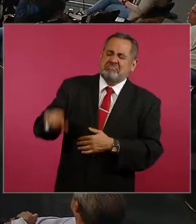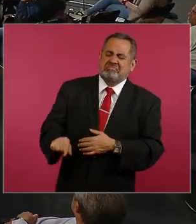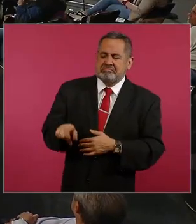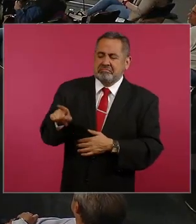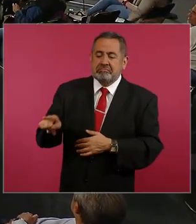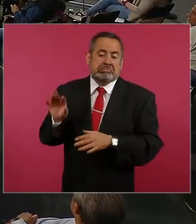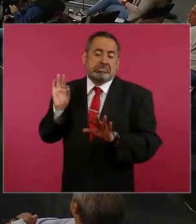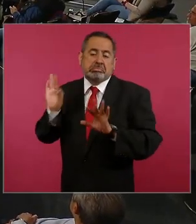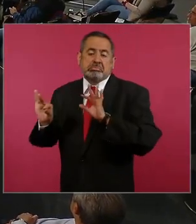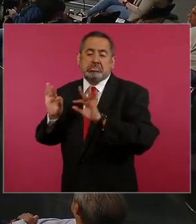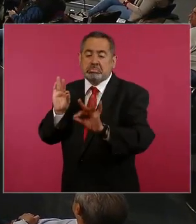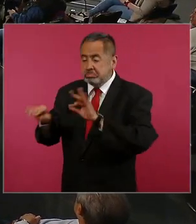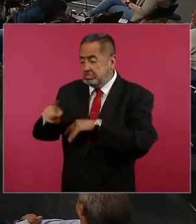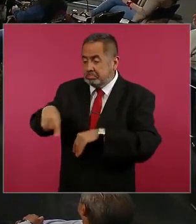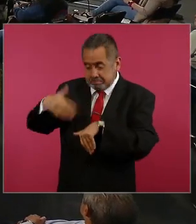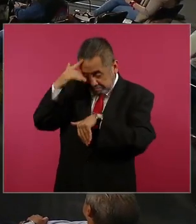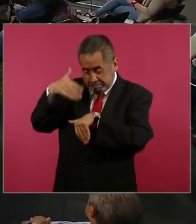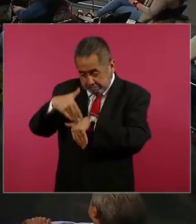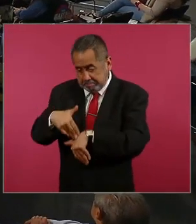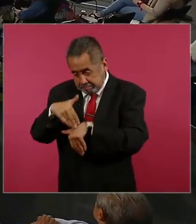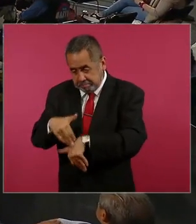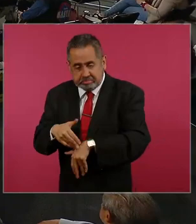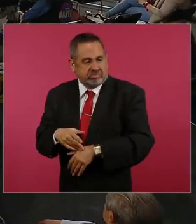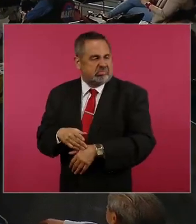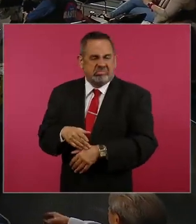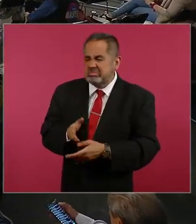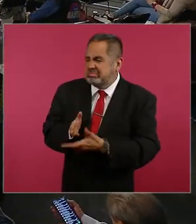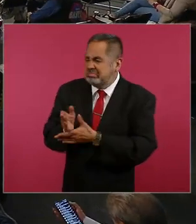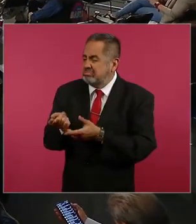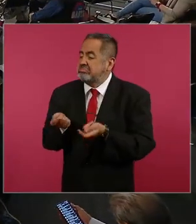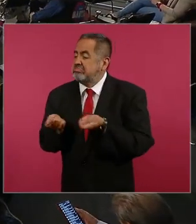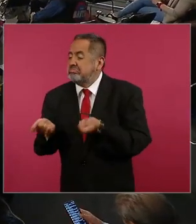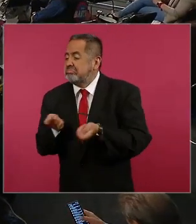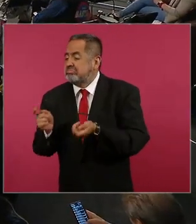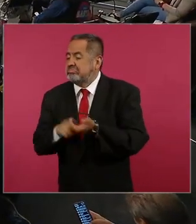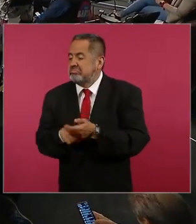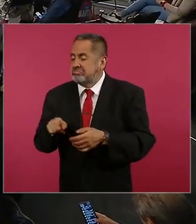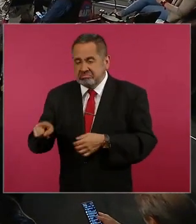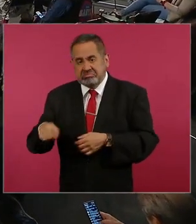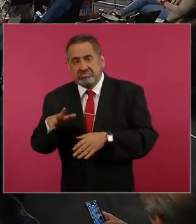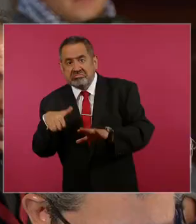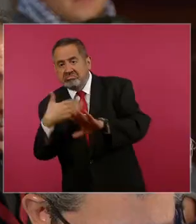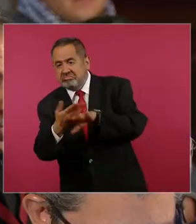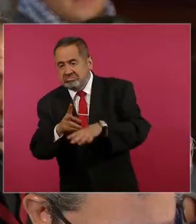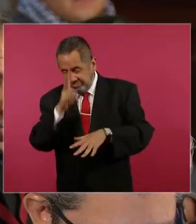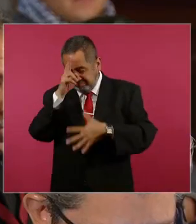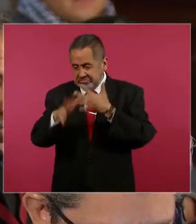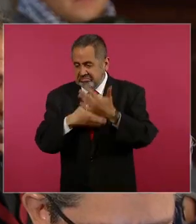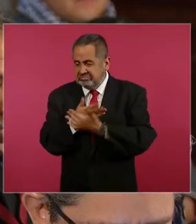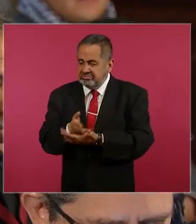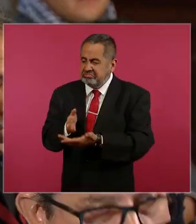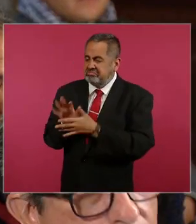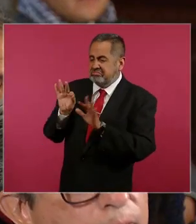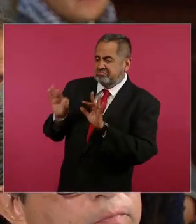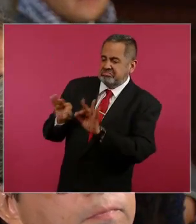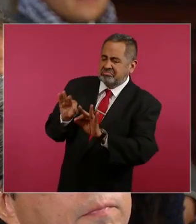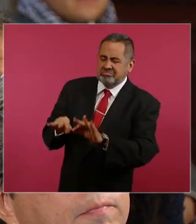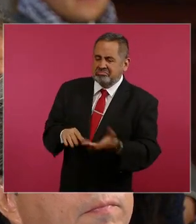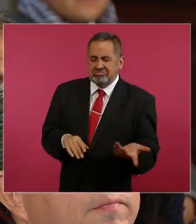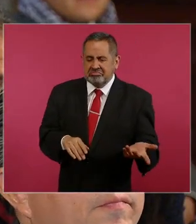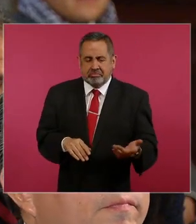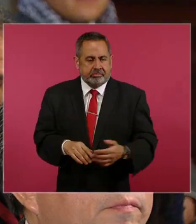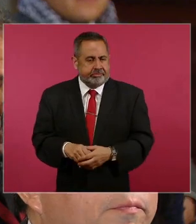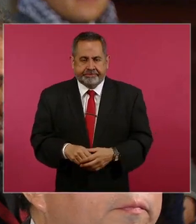adoctrinamiento injerencista, vengativo e ilegal. también